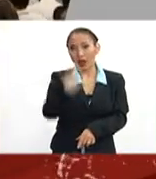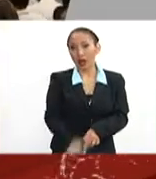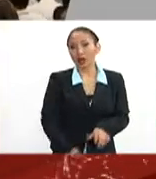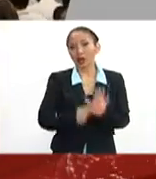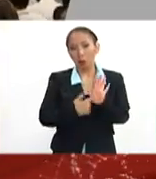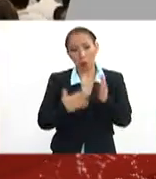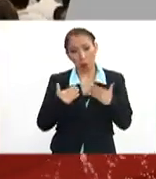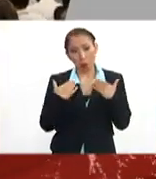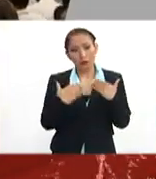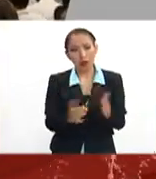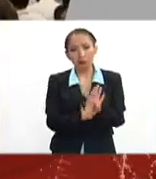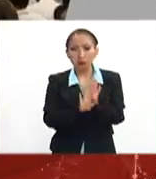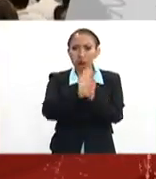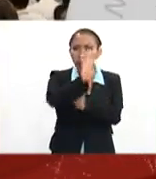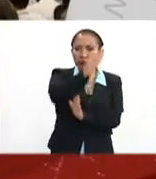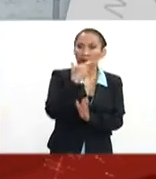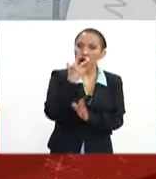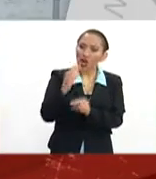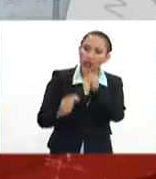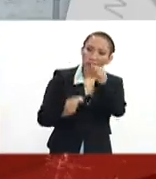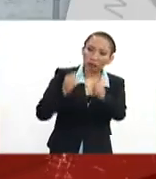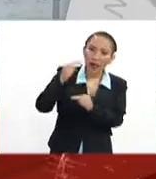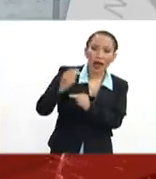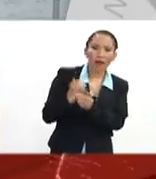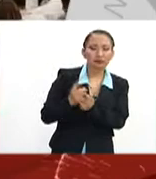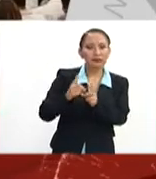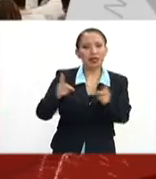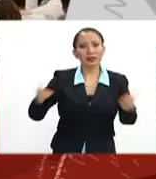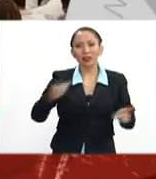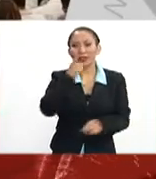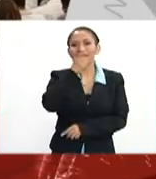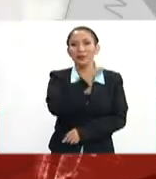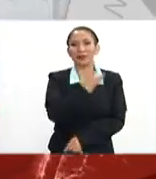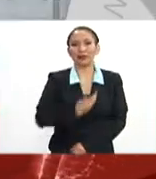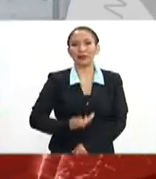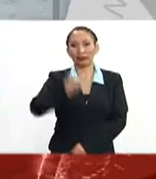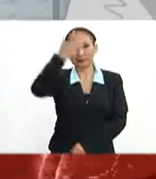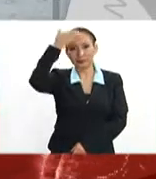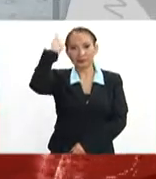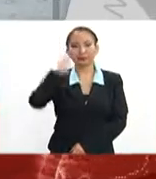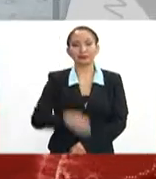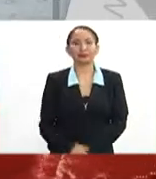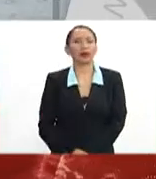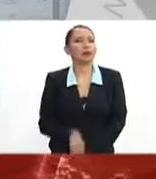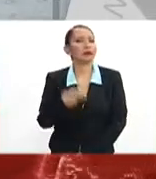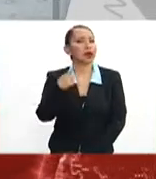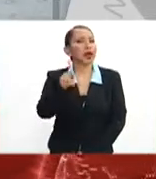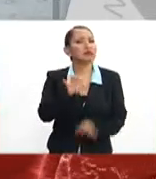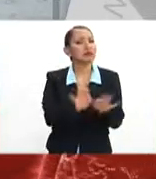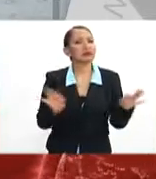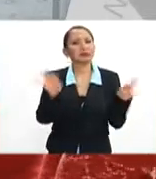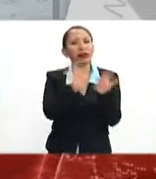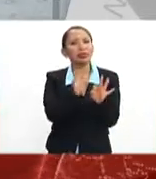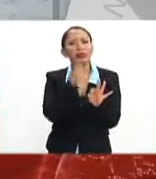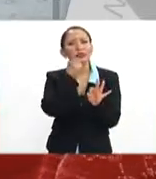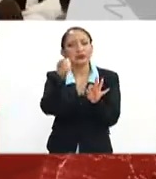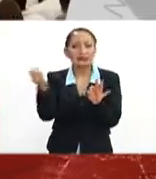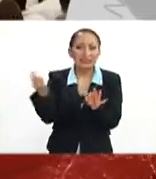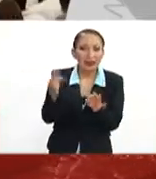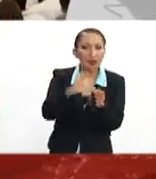proyecta confianza, crecimiento y mayores niveles de desarrollo, dice el presidente Enrique Peña Nieto. Pero aquí lo importante es mantener la